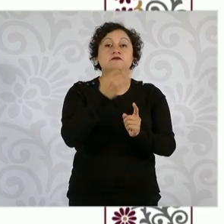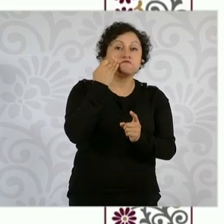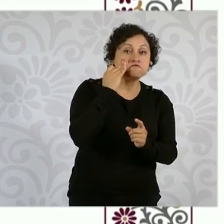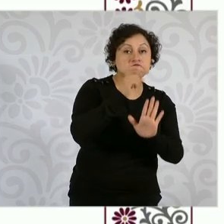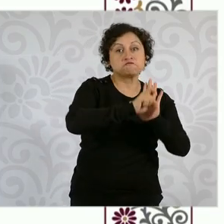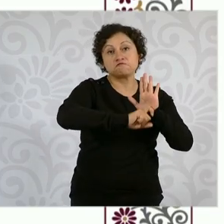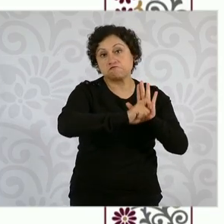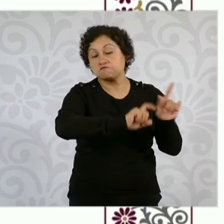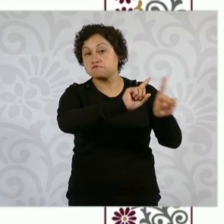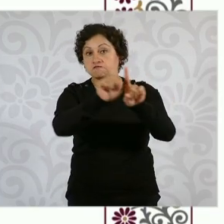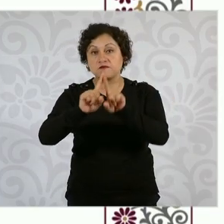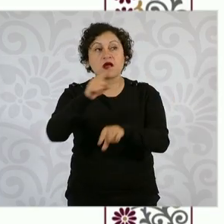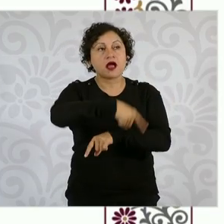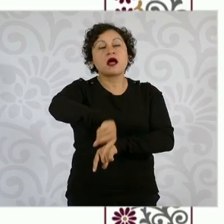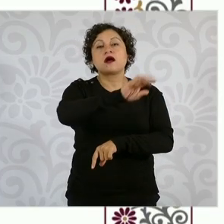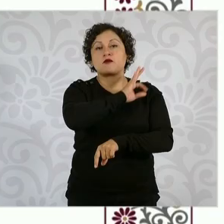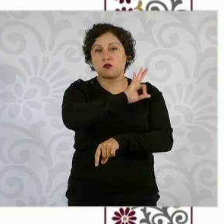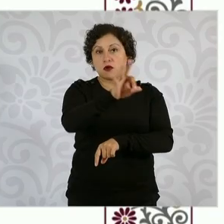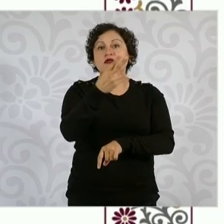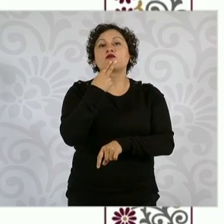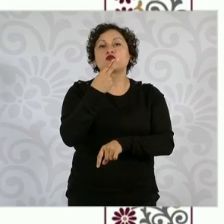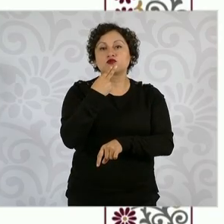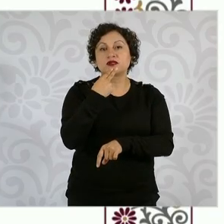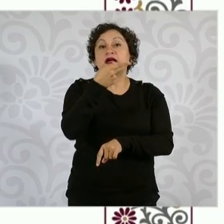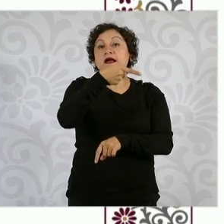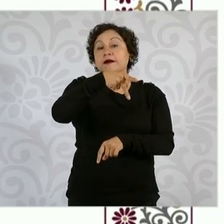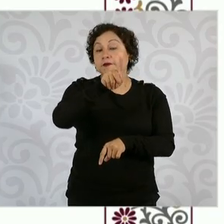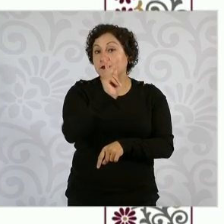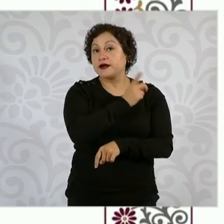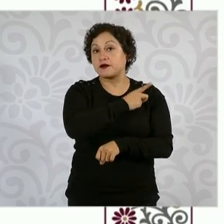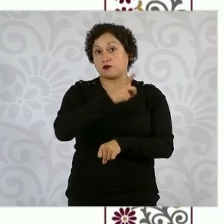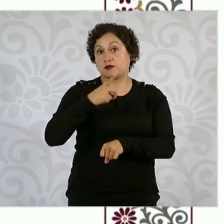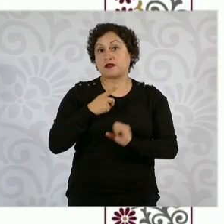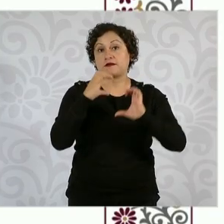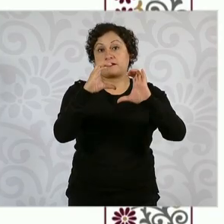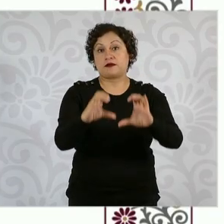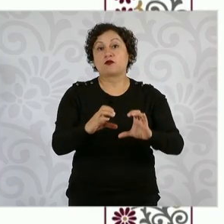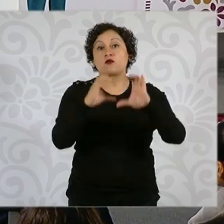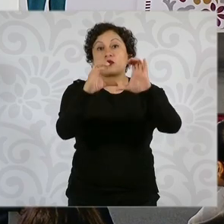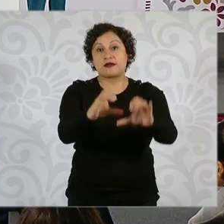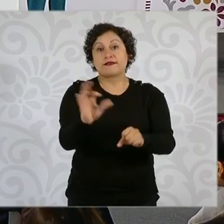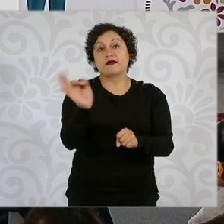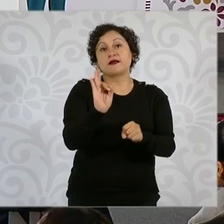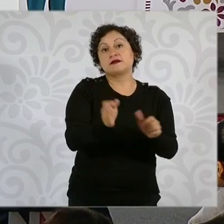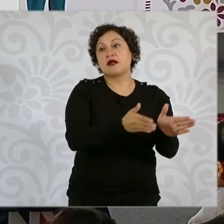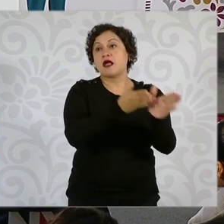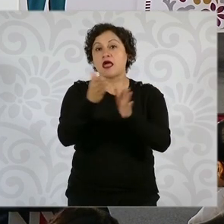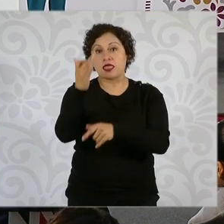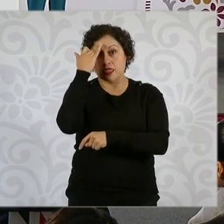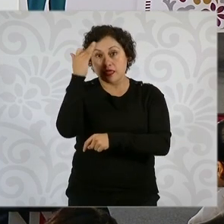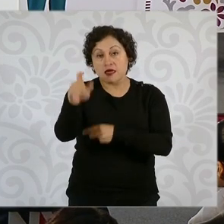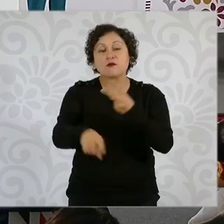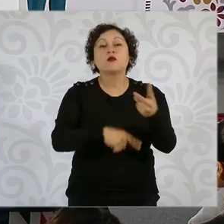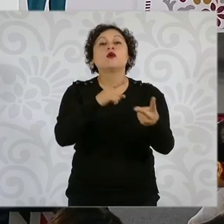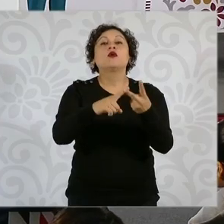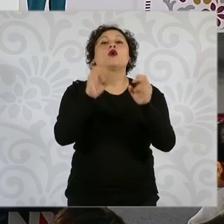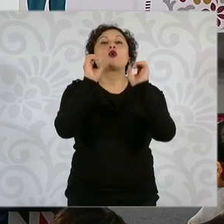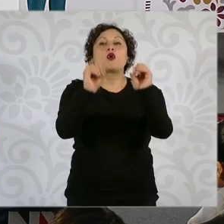promocionar sus candidaturas, siempre que no implique erogaciones o potenciar o amplificar